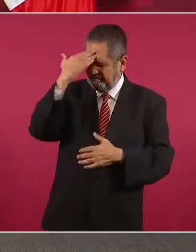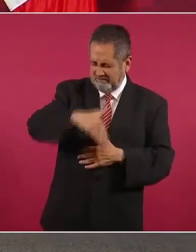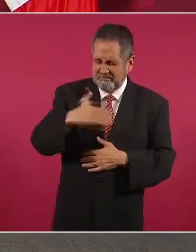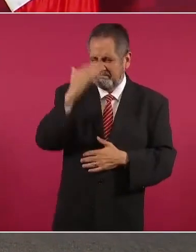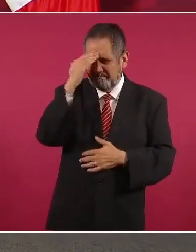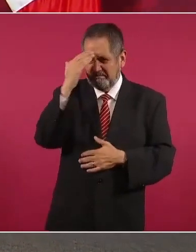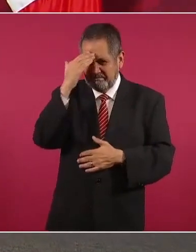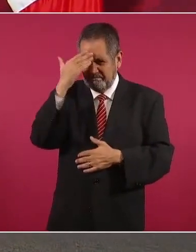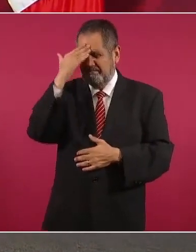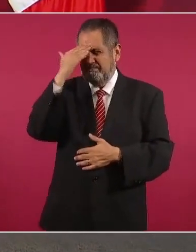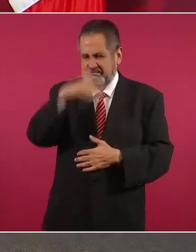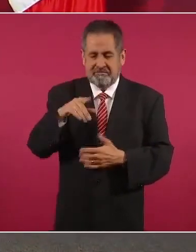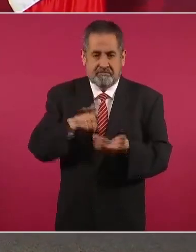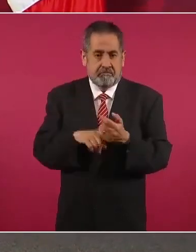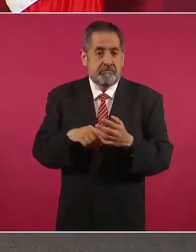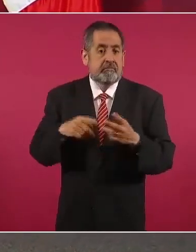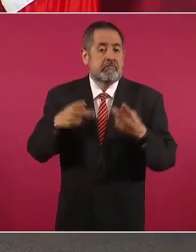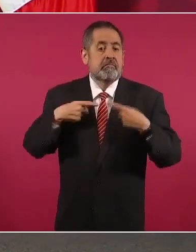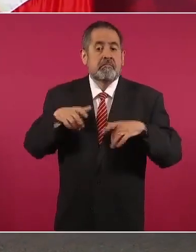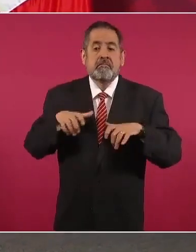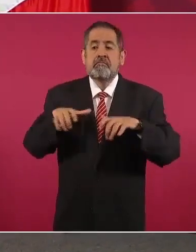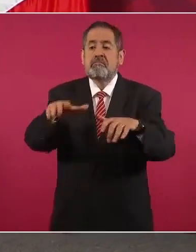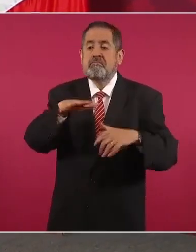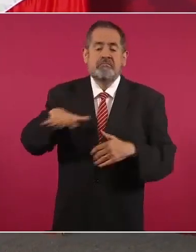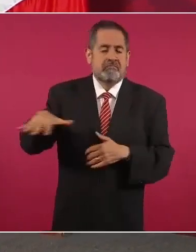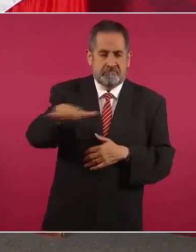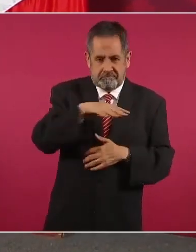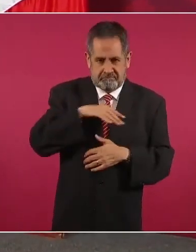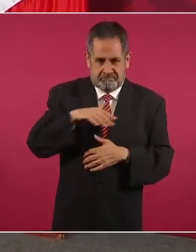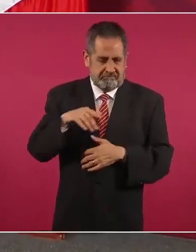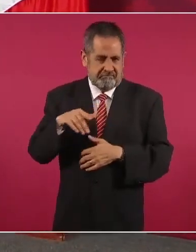El pueblo de México es de los pueblos